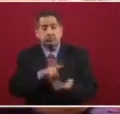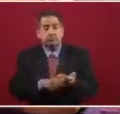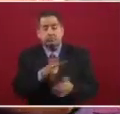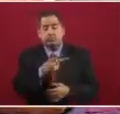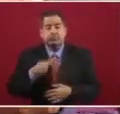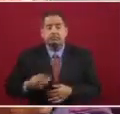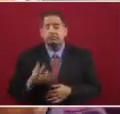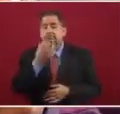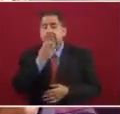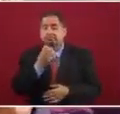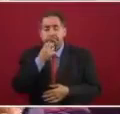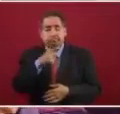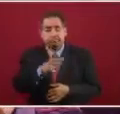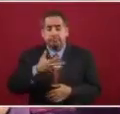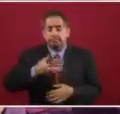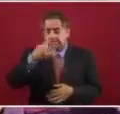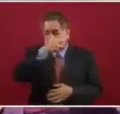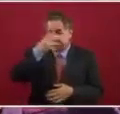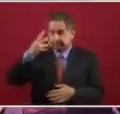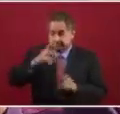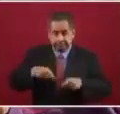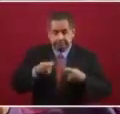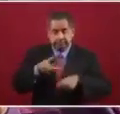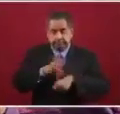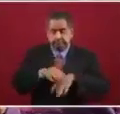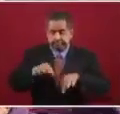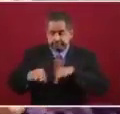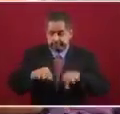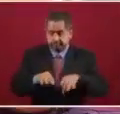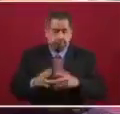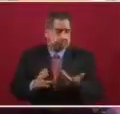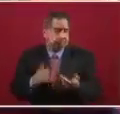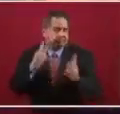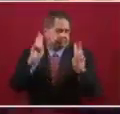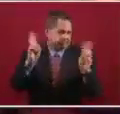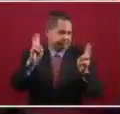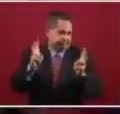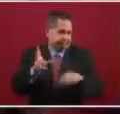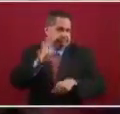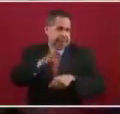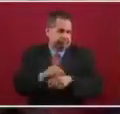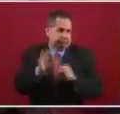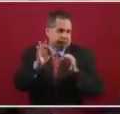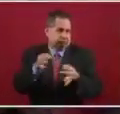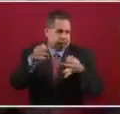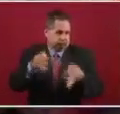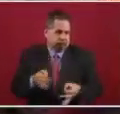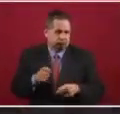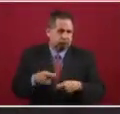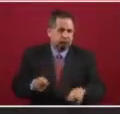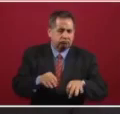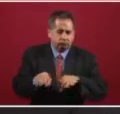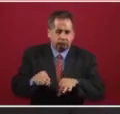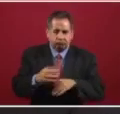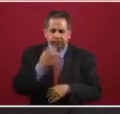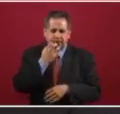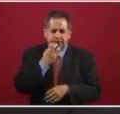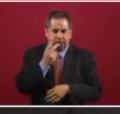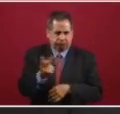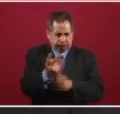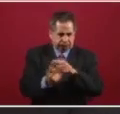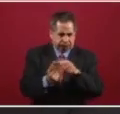tenían visas de trabajo, es decir, estaban digamos que legalmente aquí. Eso por una parte, si se va a reforzar,